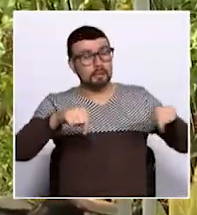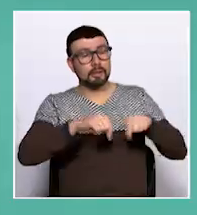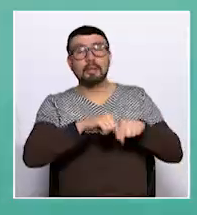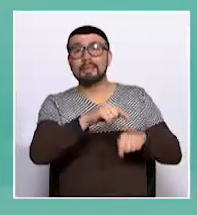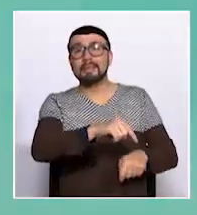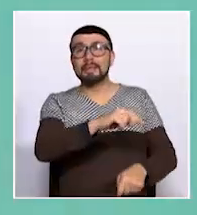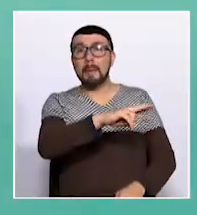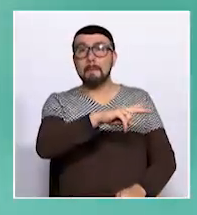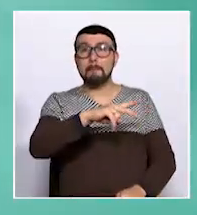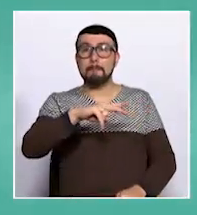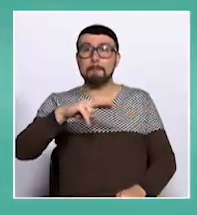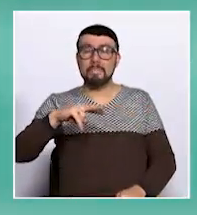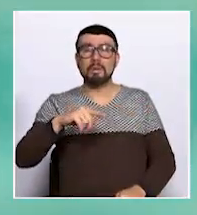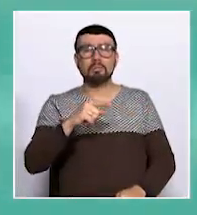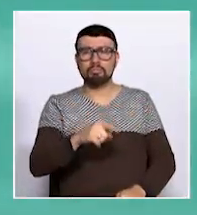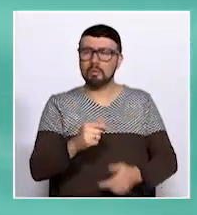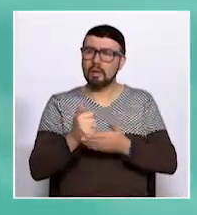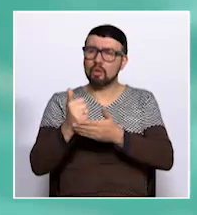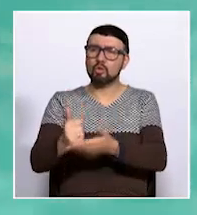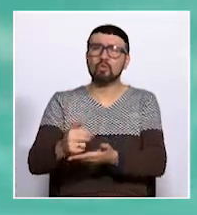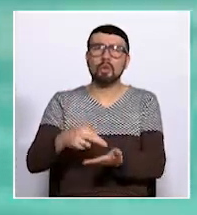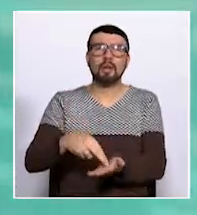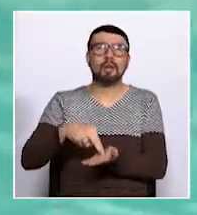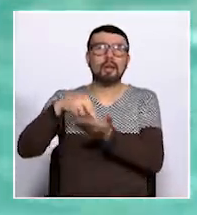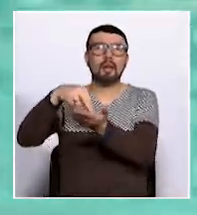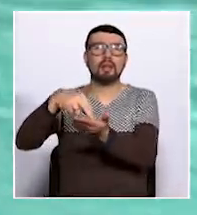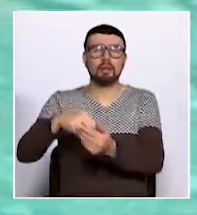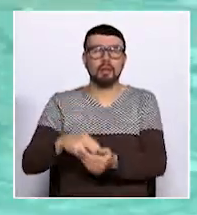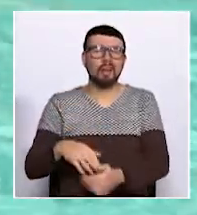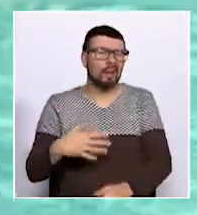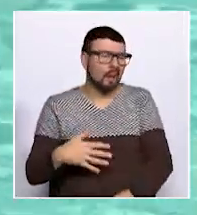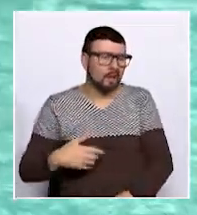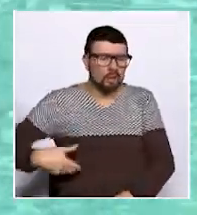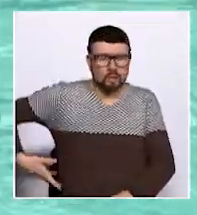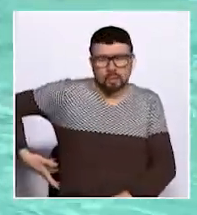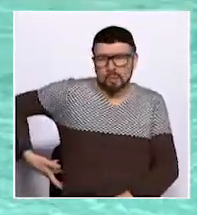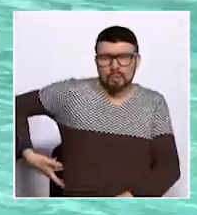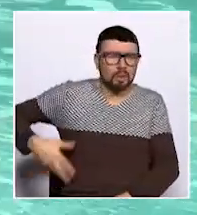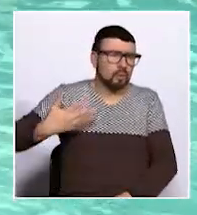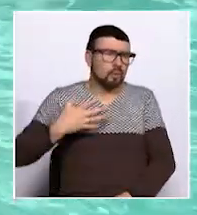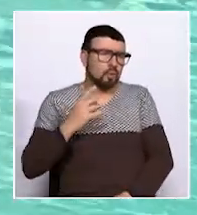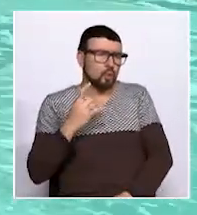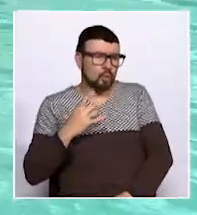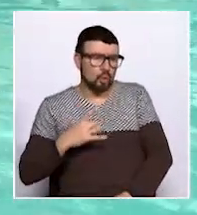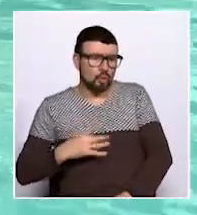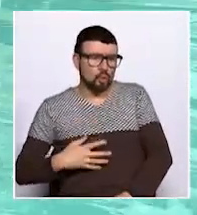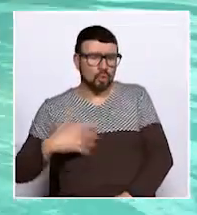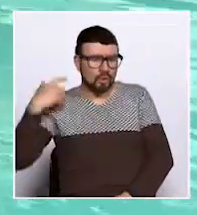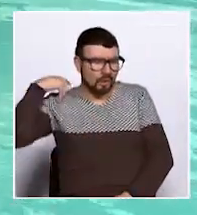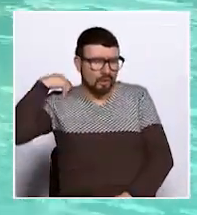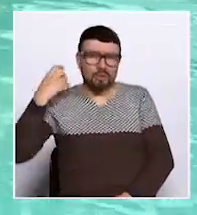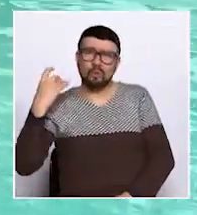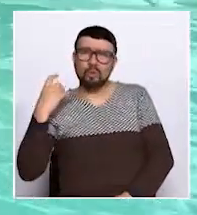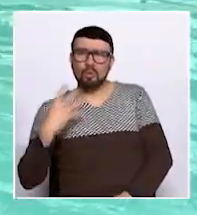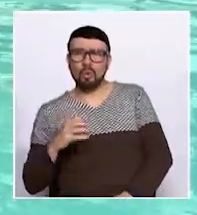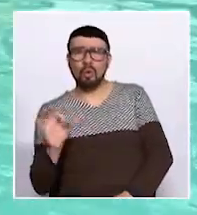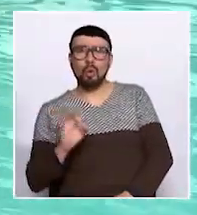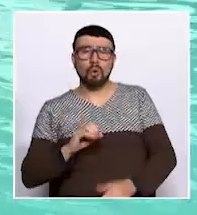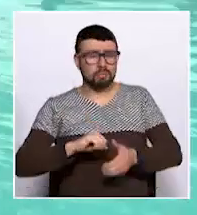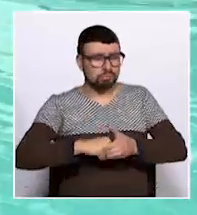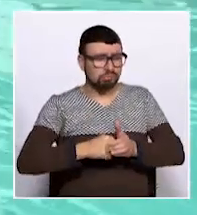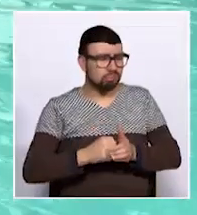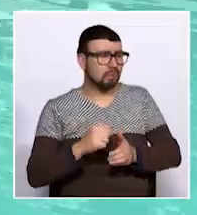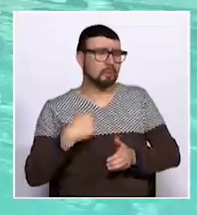el proceso de rehabilitación. Ay, es que tengo mucho dolor lumbar, o sea, dolor de espalda y dolor de rodillas, y a mí me prohibieron